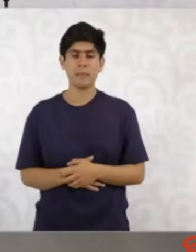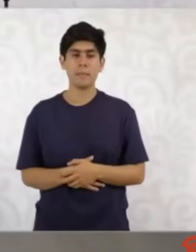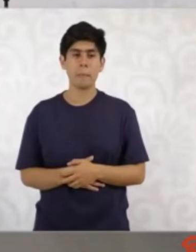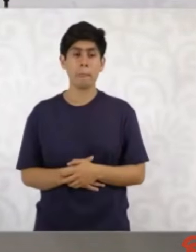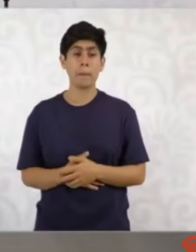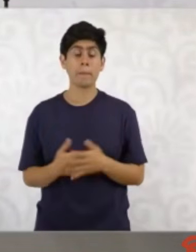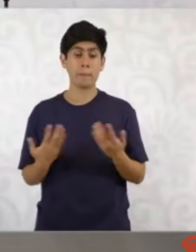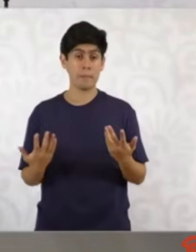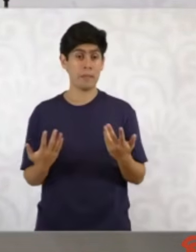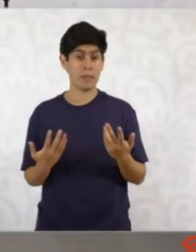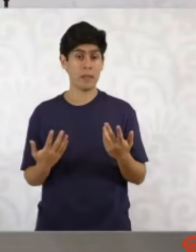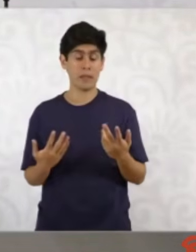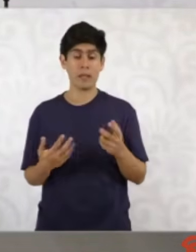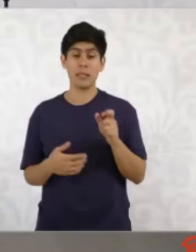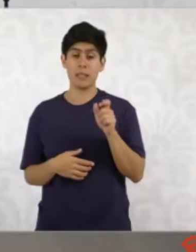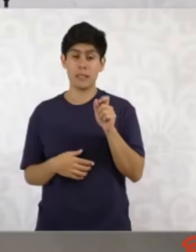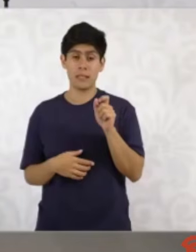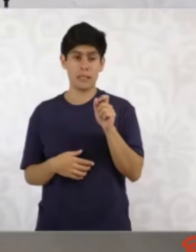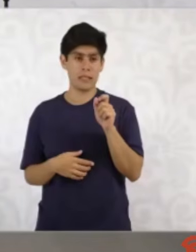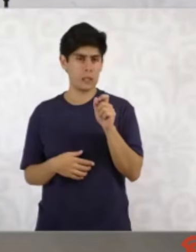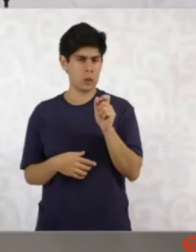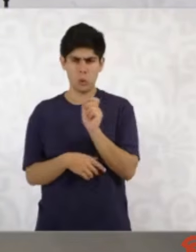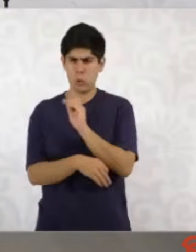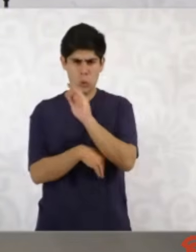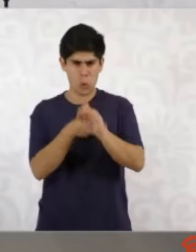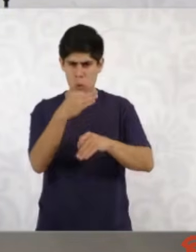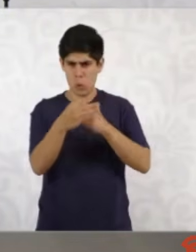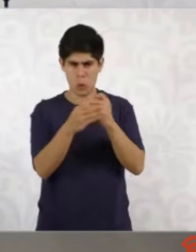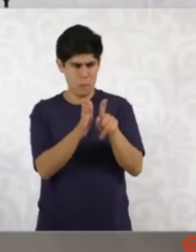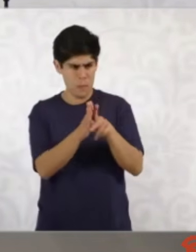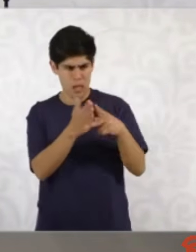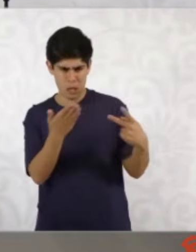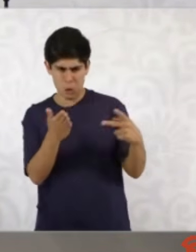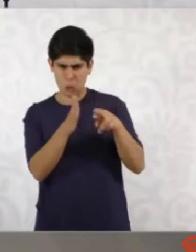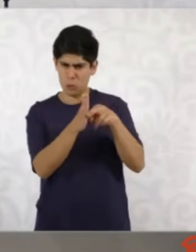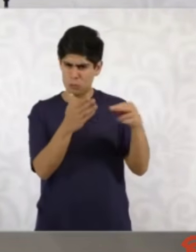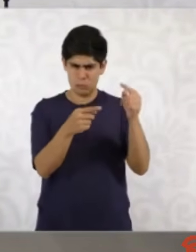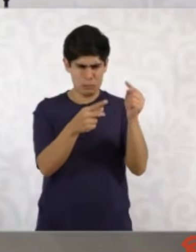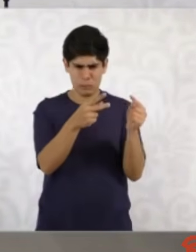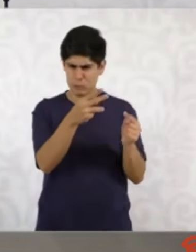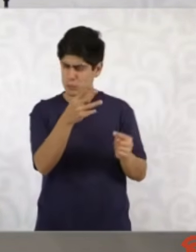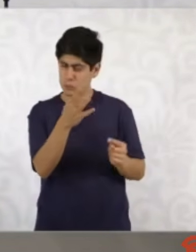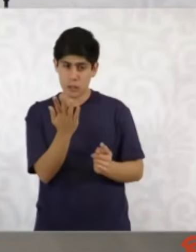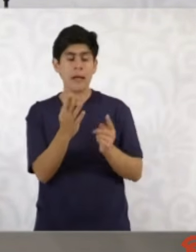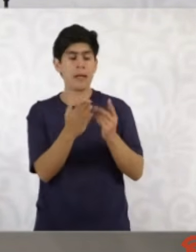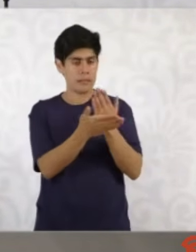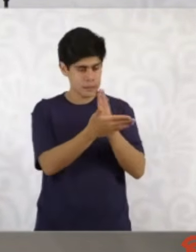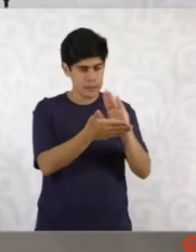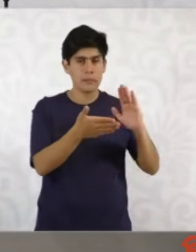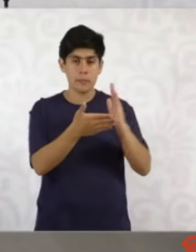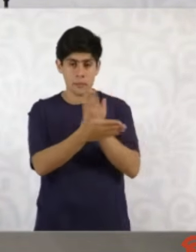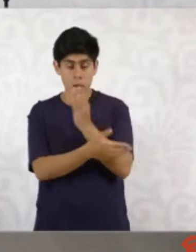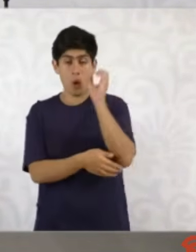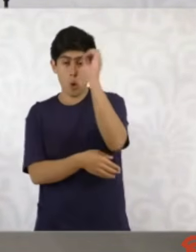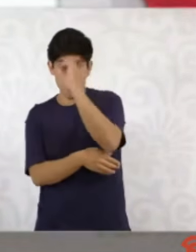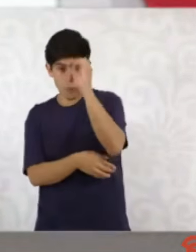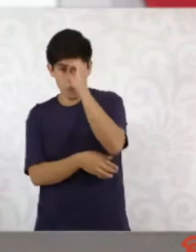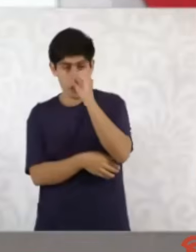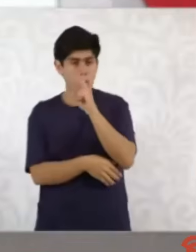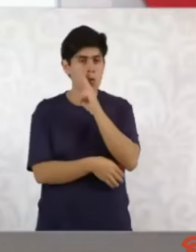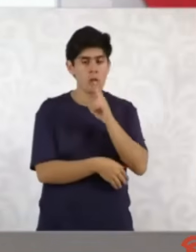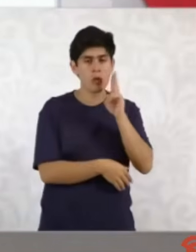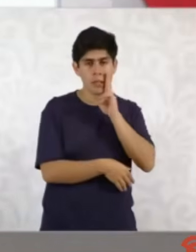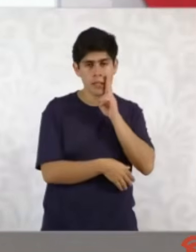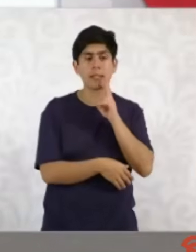Todos los diarios hacen esta diferencia entre lo que es noticia y lo que es una columna de opinión para evitar que